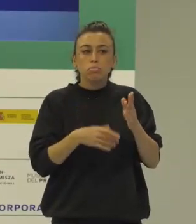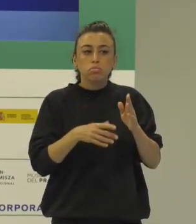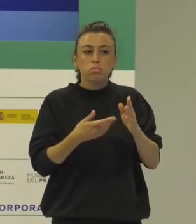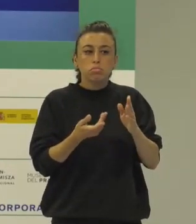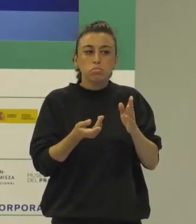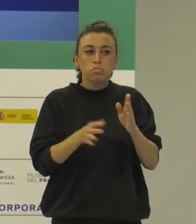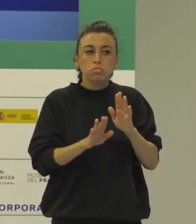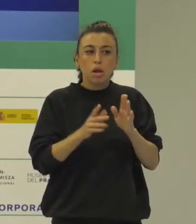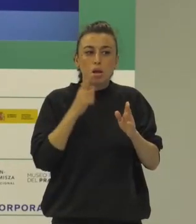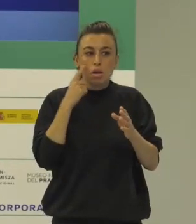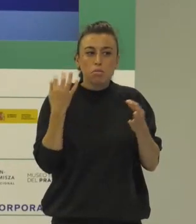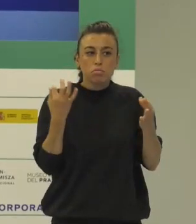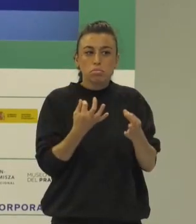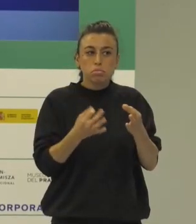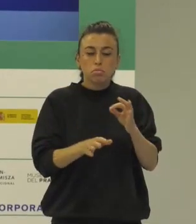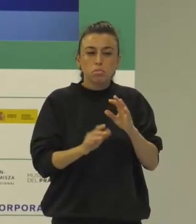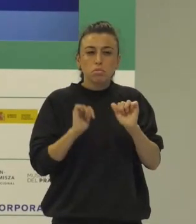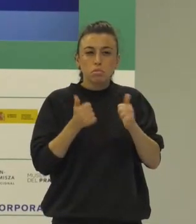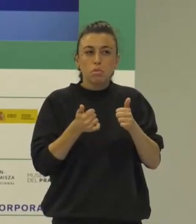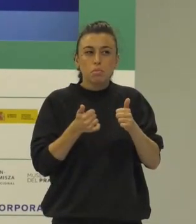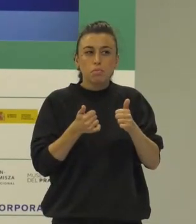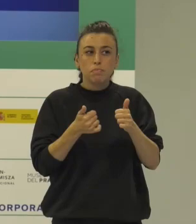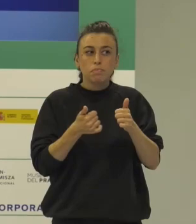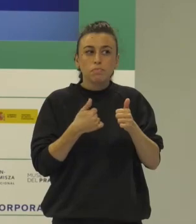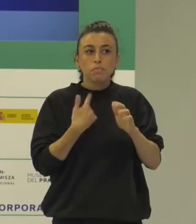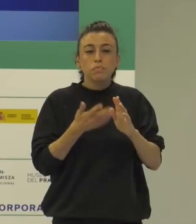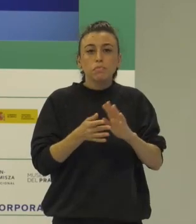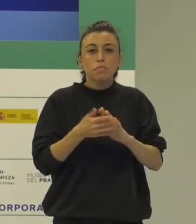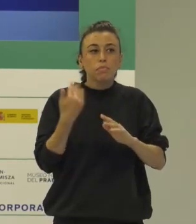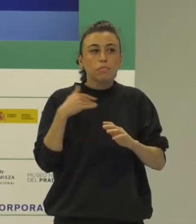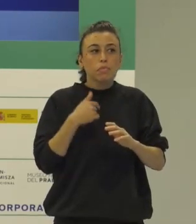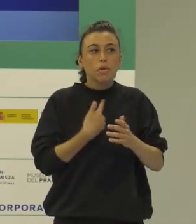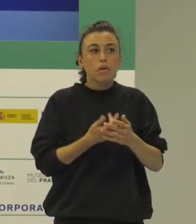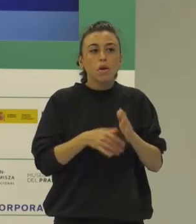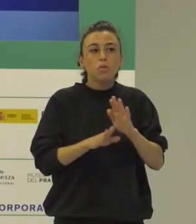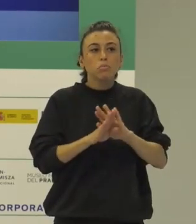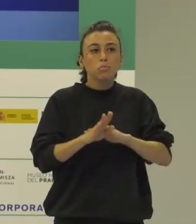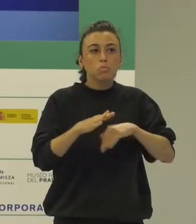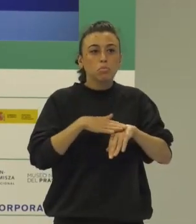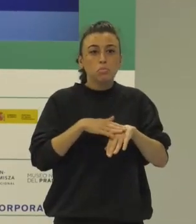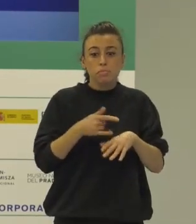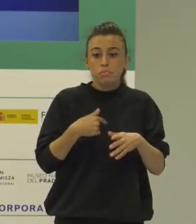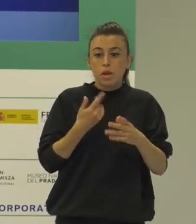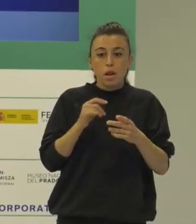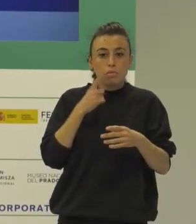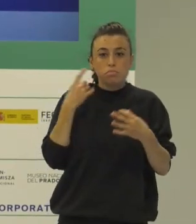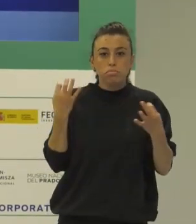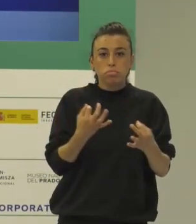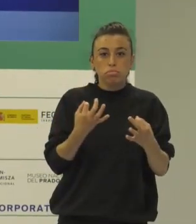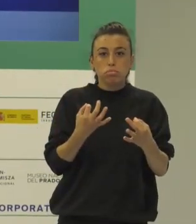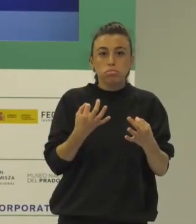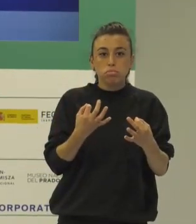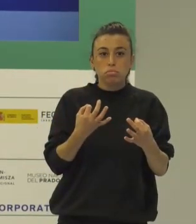las amenazas y los riesgos a nuestra vida no solo son perpetradas por el Estado, sino también por actores no estatales, ya sean